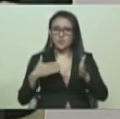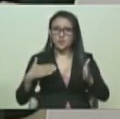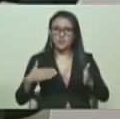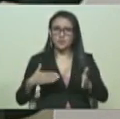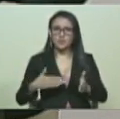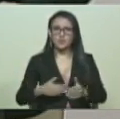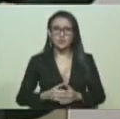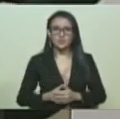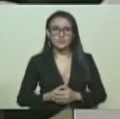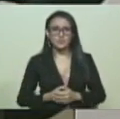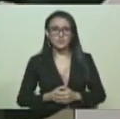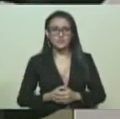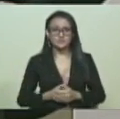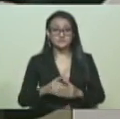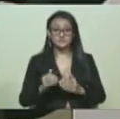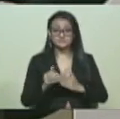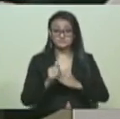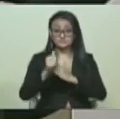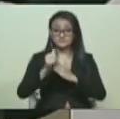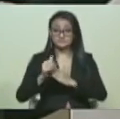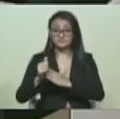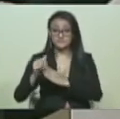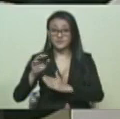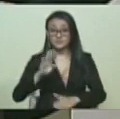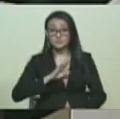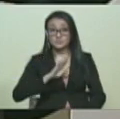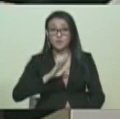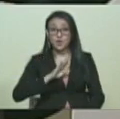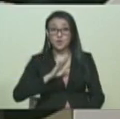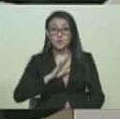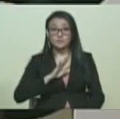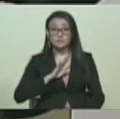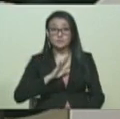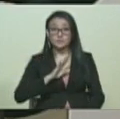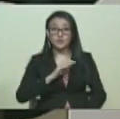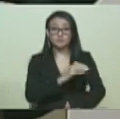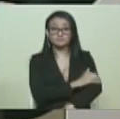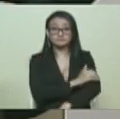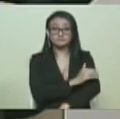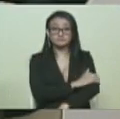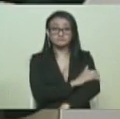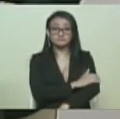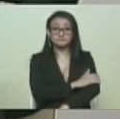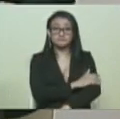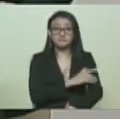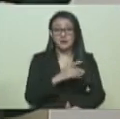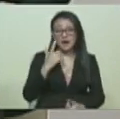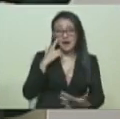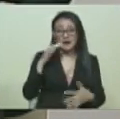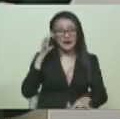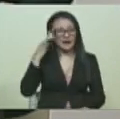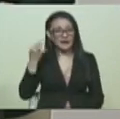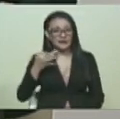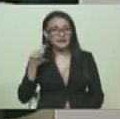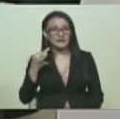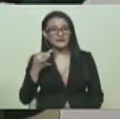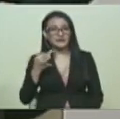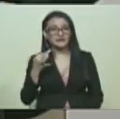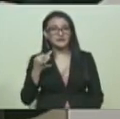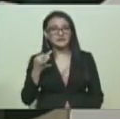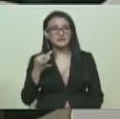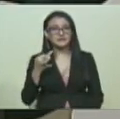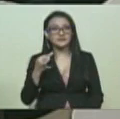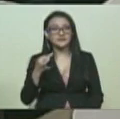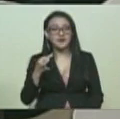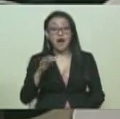ataques a dirigentes de la derecha venezolana, opositores, para simular que fueron hechos por